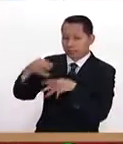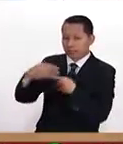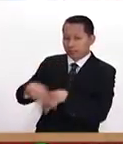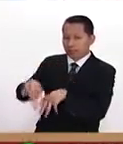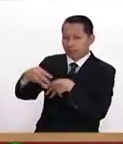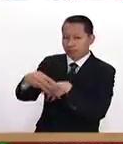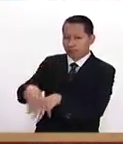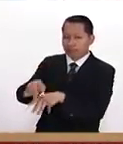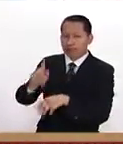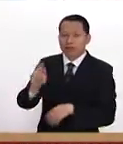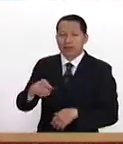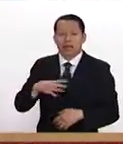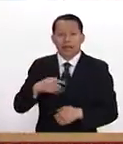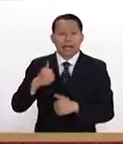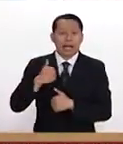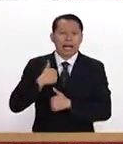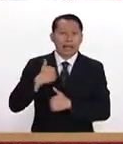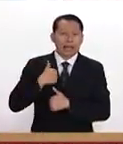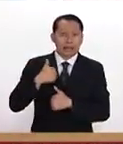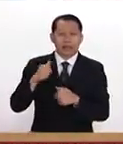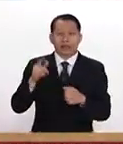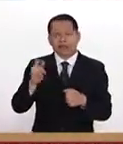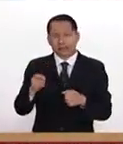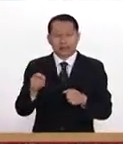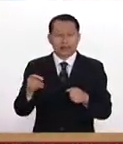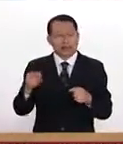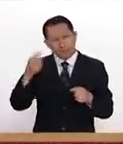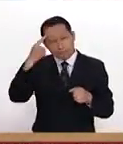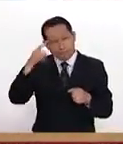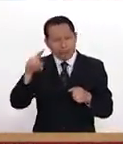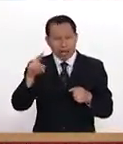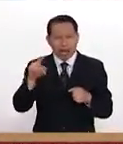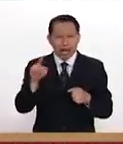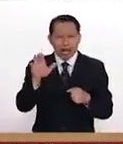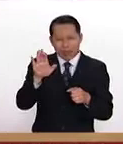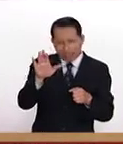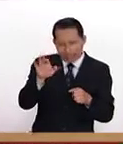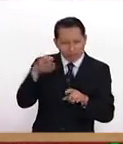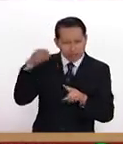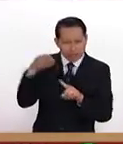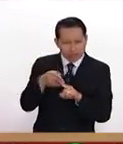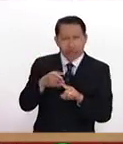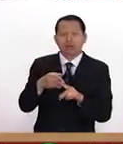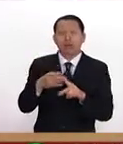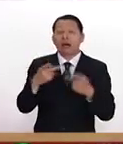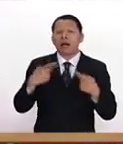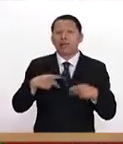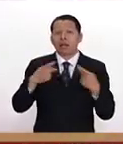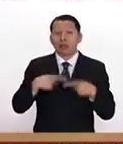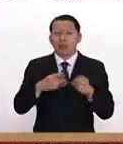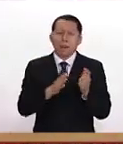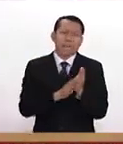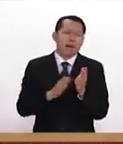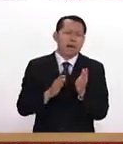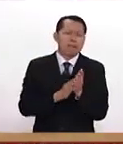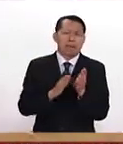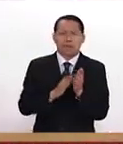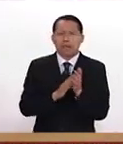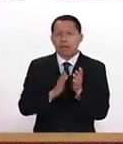parte el ejército que combate el narcotráfico de verdad que es impresionante ver cómo la gente les aplaude por ejemplo no sé